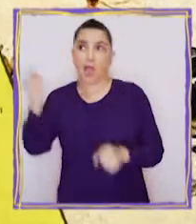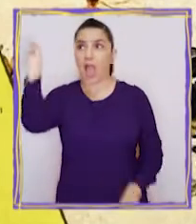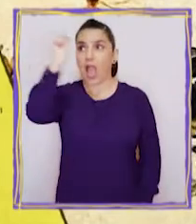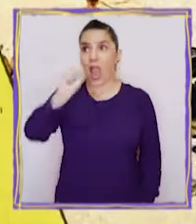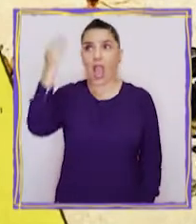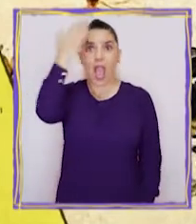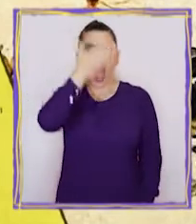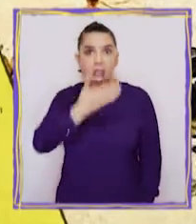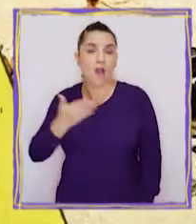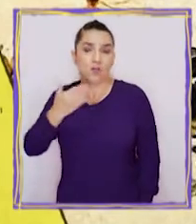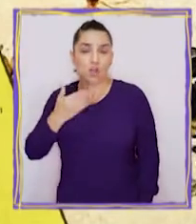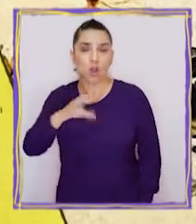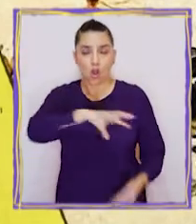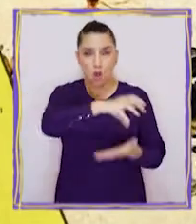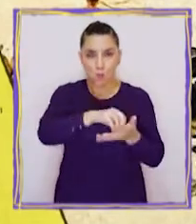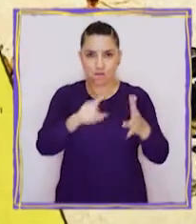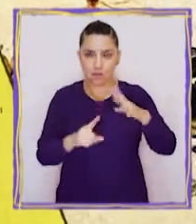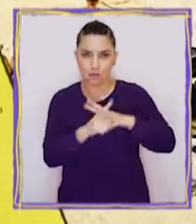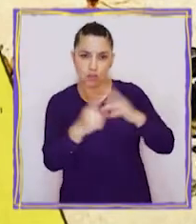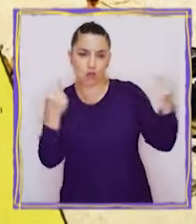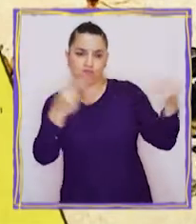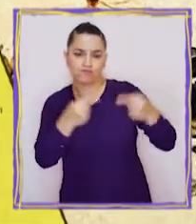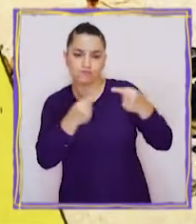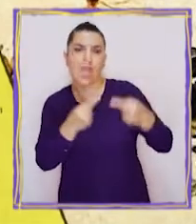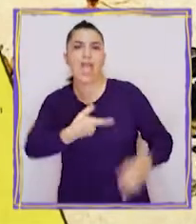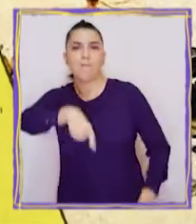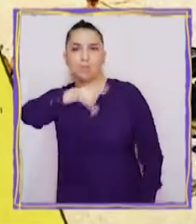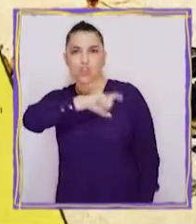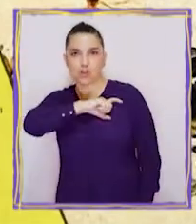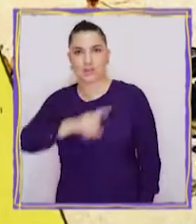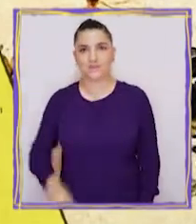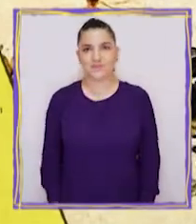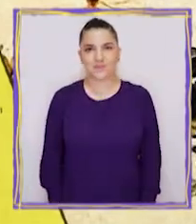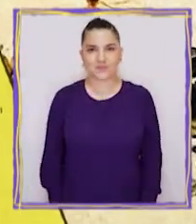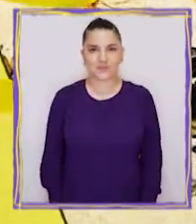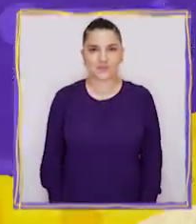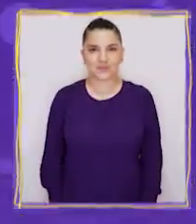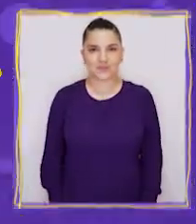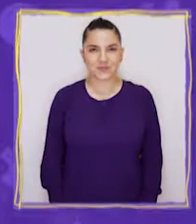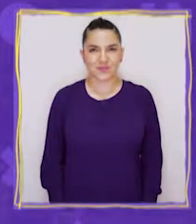de África o pueblos originarios en situación de guerra con los españoles.